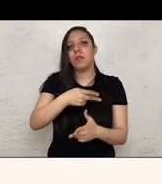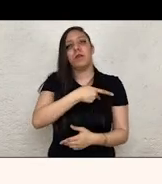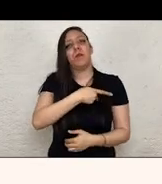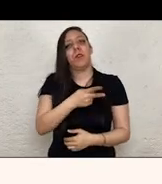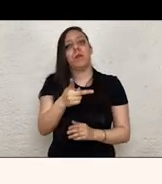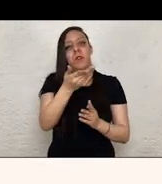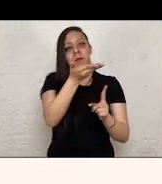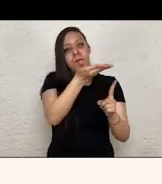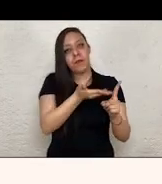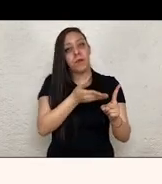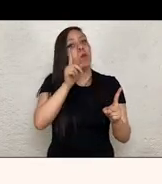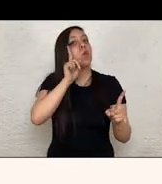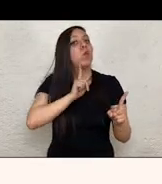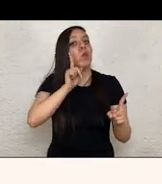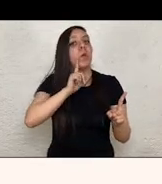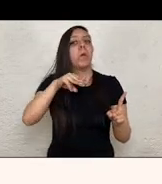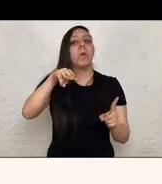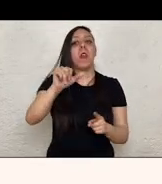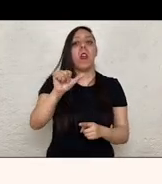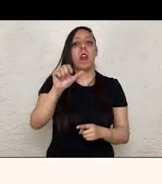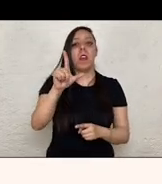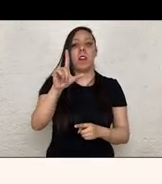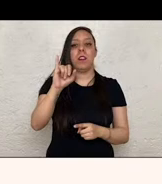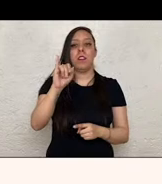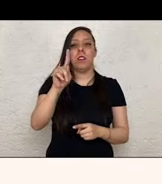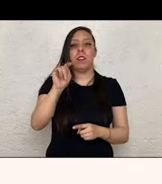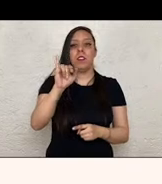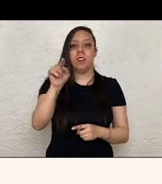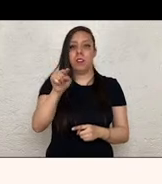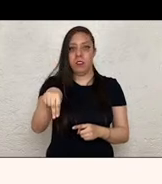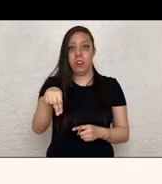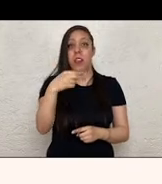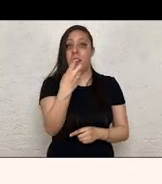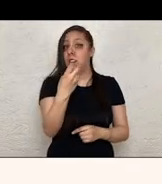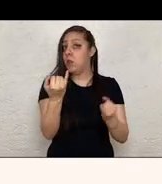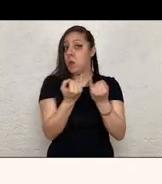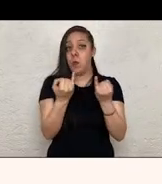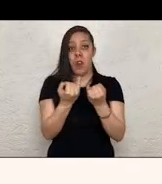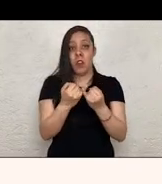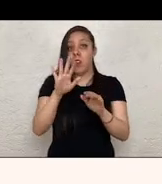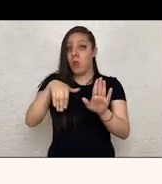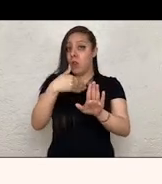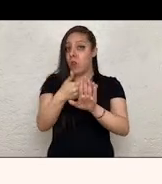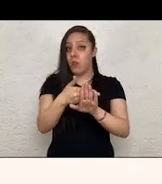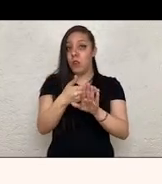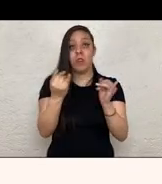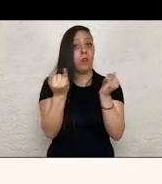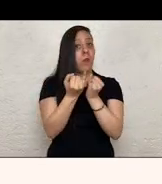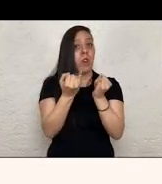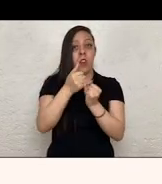Malinche, están como pintados por ese cepillo. ¿Y se sigue?